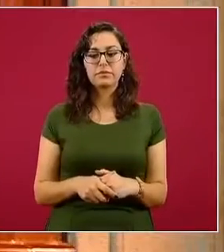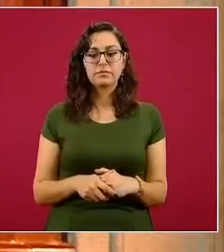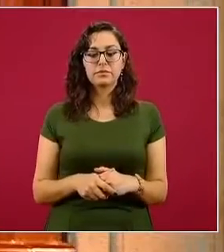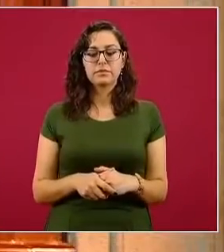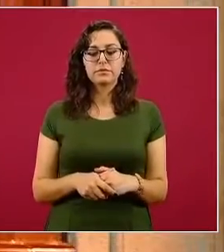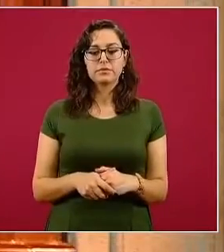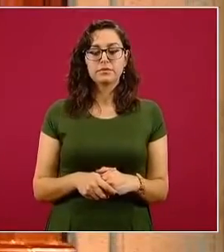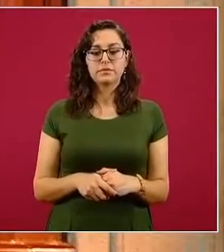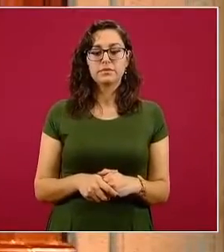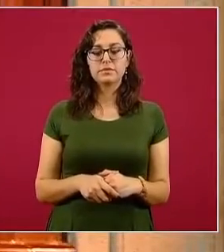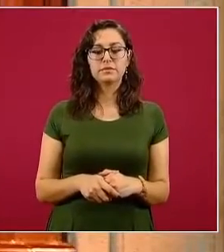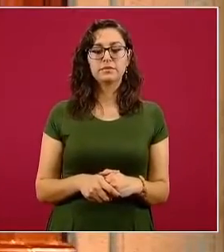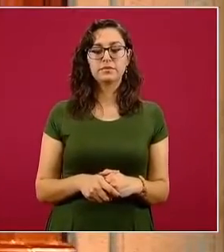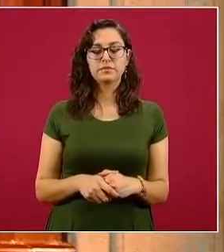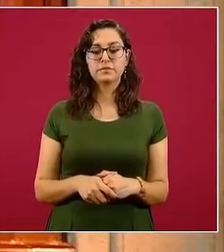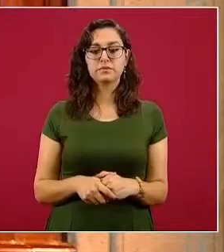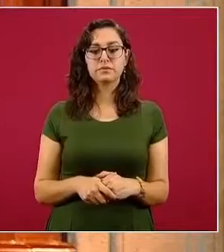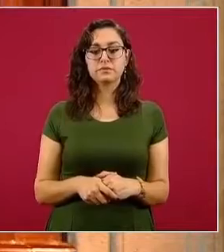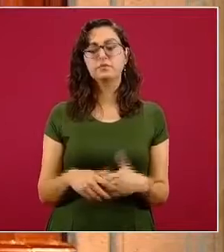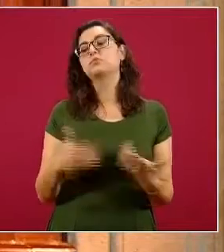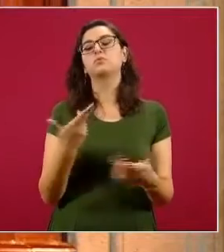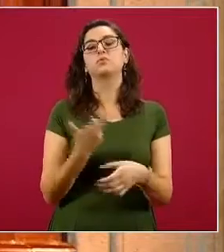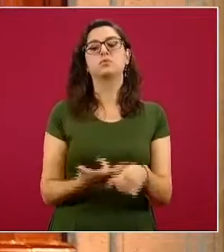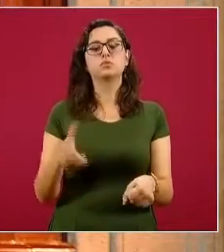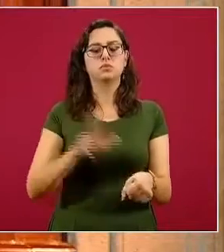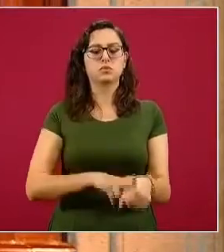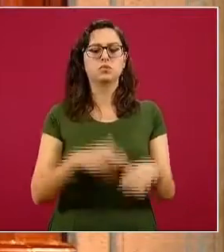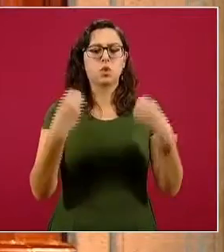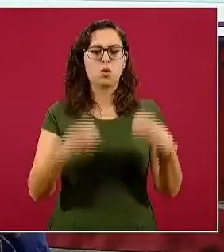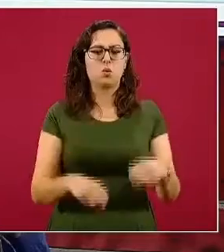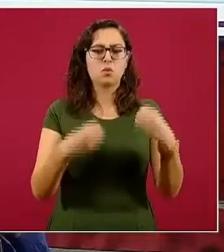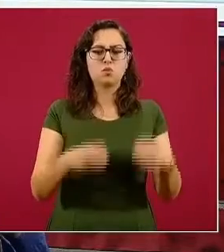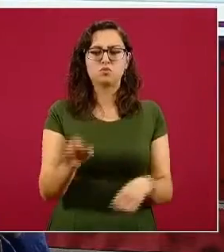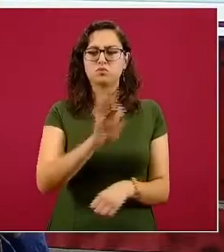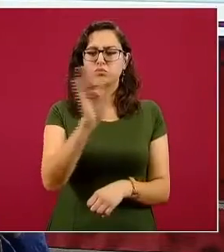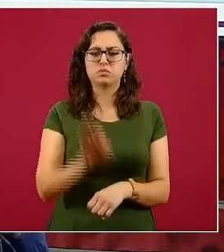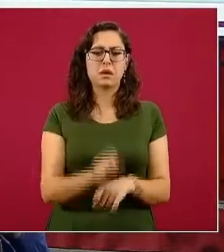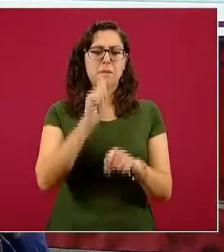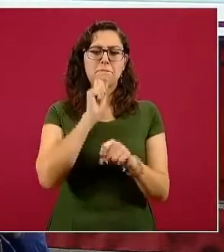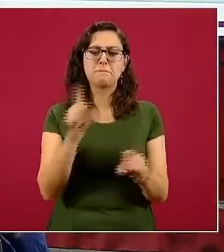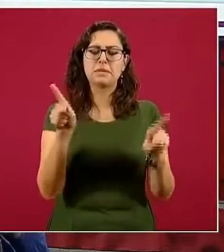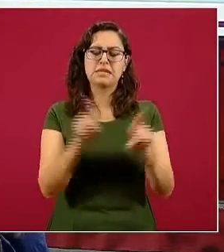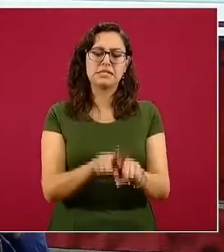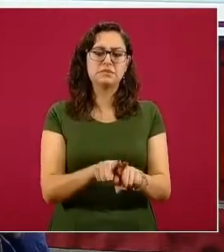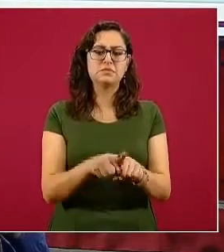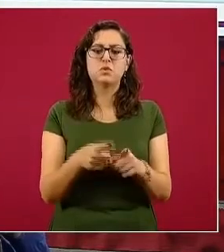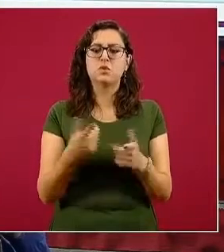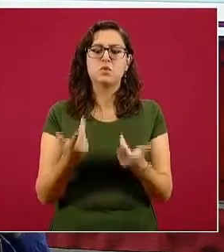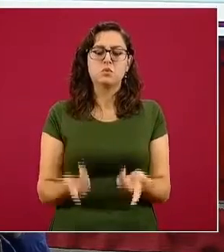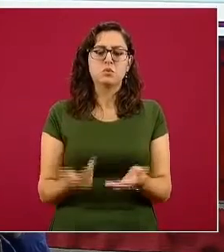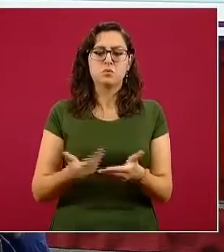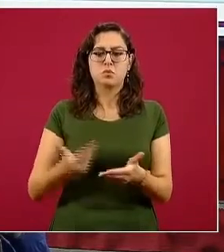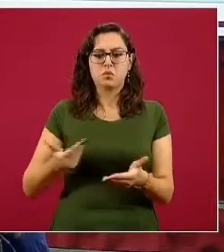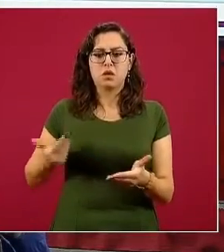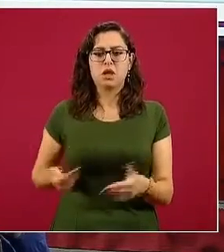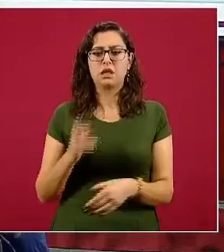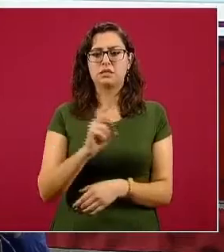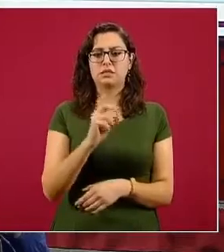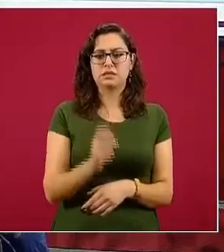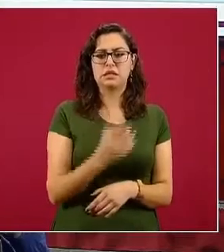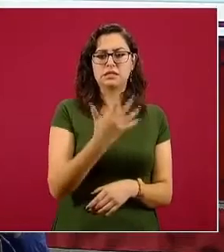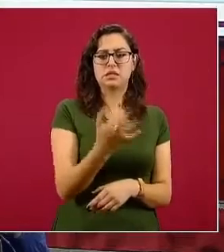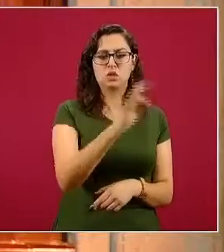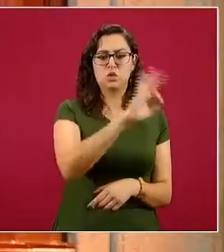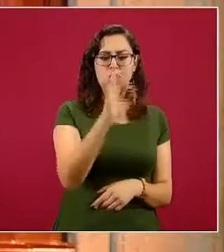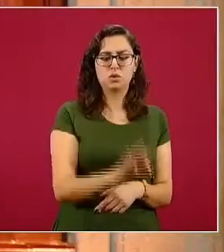porcentajes de ocupación nacionales, prácticamente estamos en los mismos en relación a los días previos, 35%